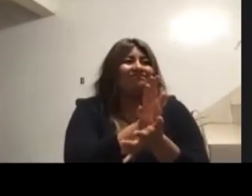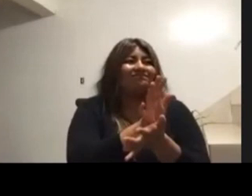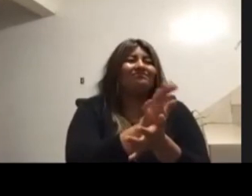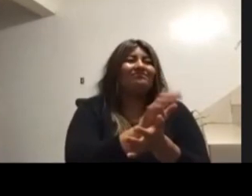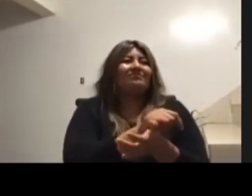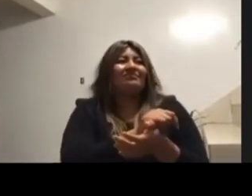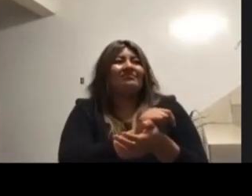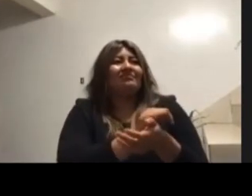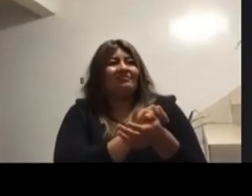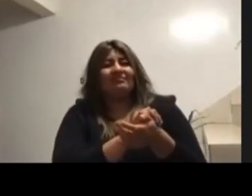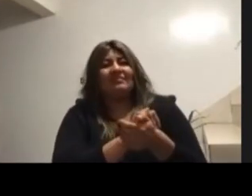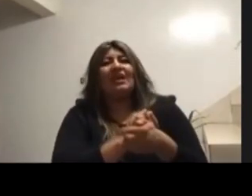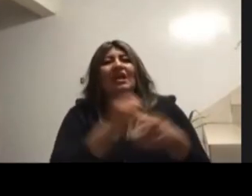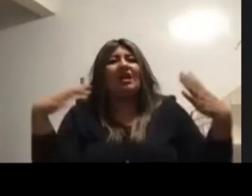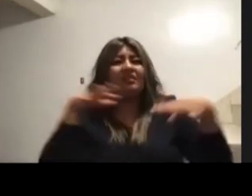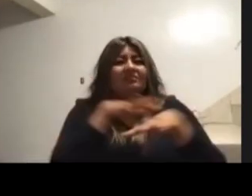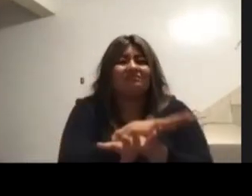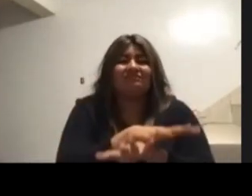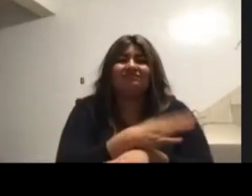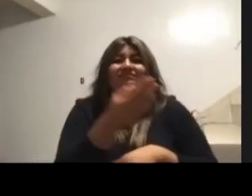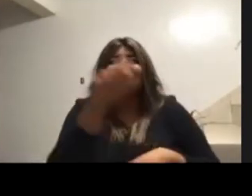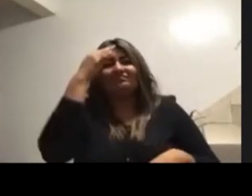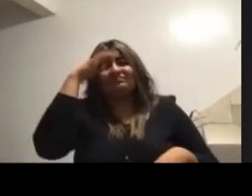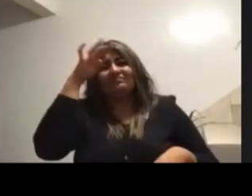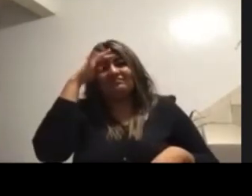de segregación, también decía Fernando, la tenemos